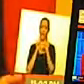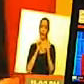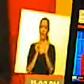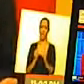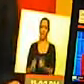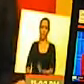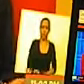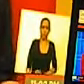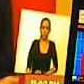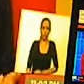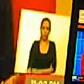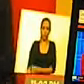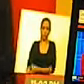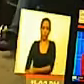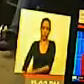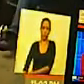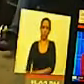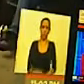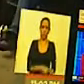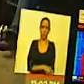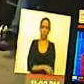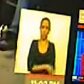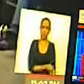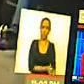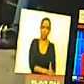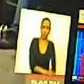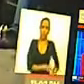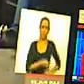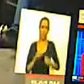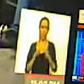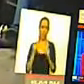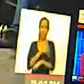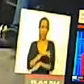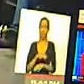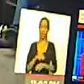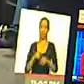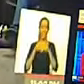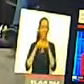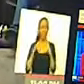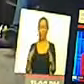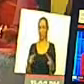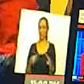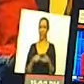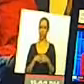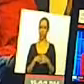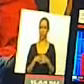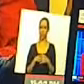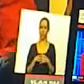para la pasar como no te echas a decir que todos están fuera de ranking. No, hermano. Ni de adicción. Ahí en... ¿Será que